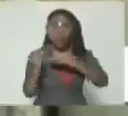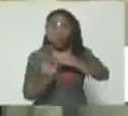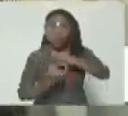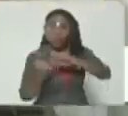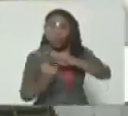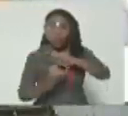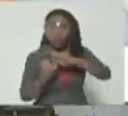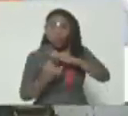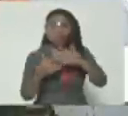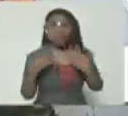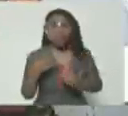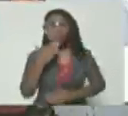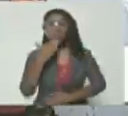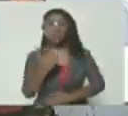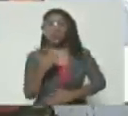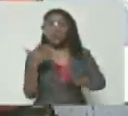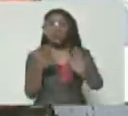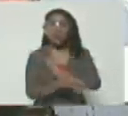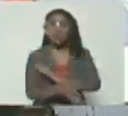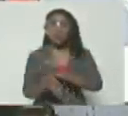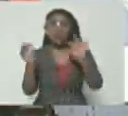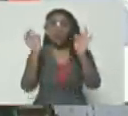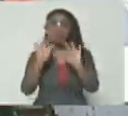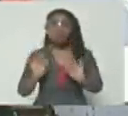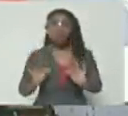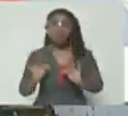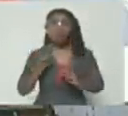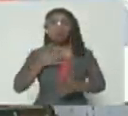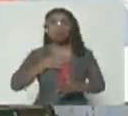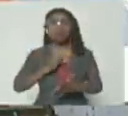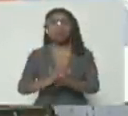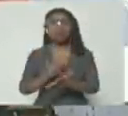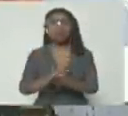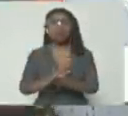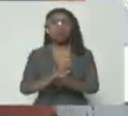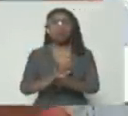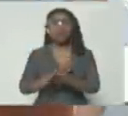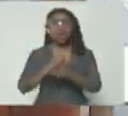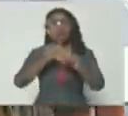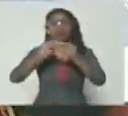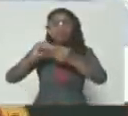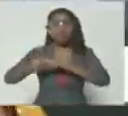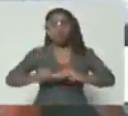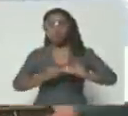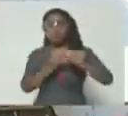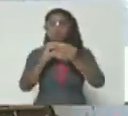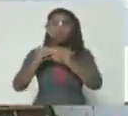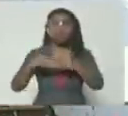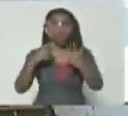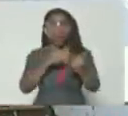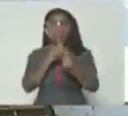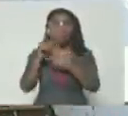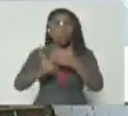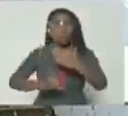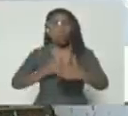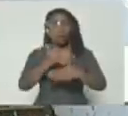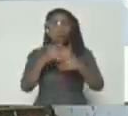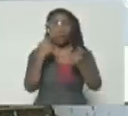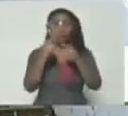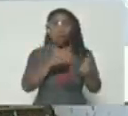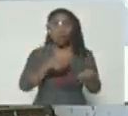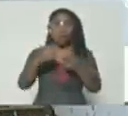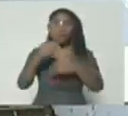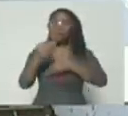instituciones que han permitido de manera armoniosa, de manera consolidada, que estos proyectos de exportación se